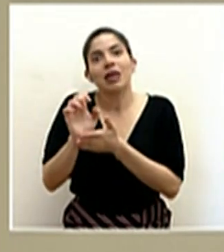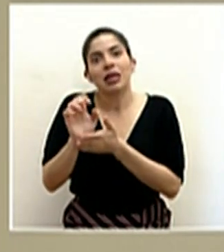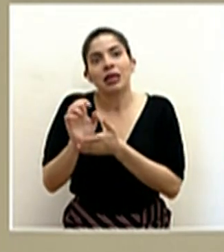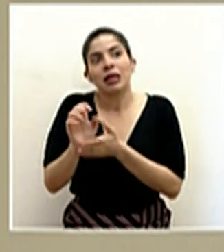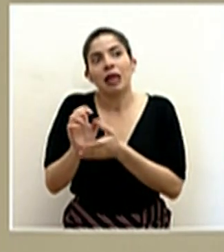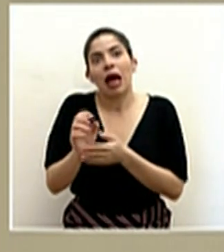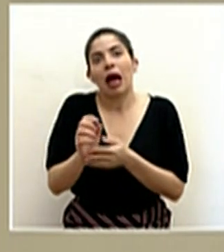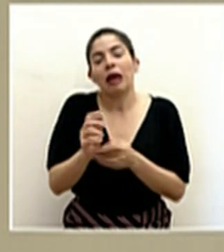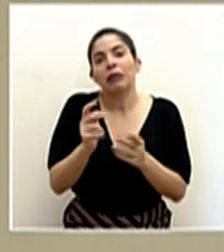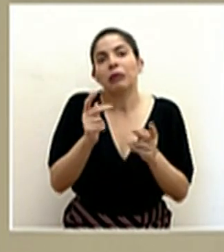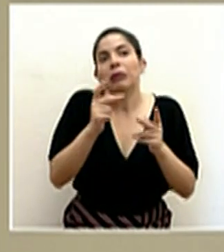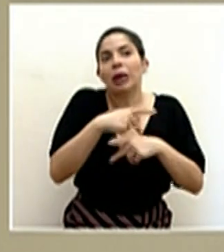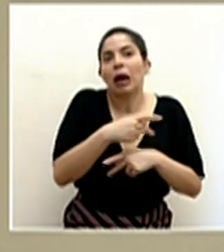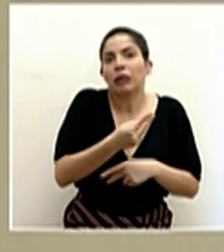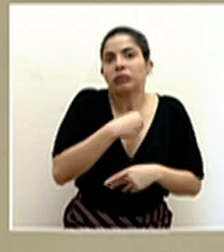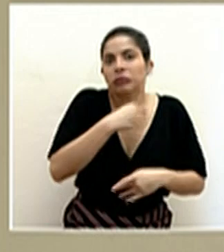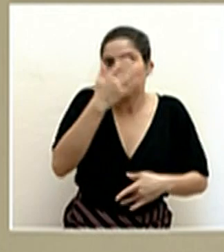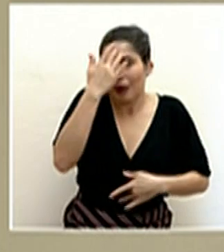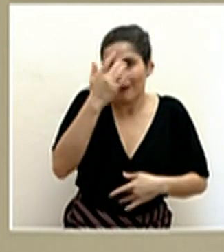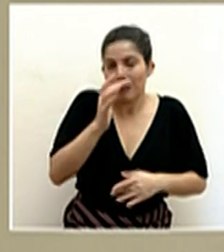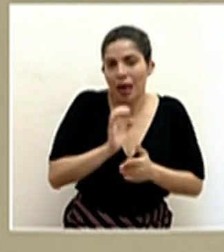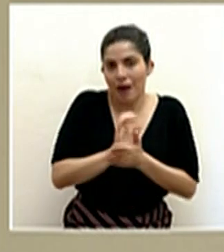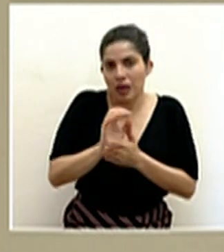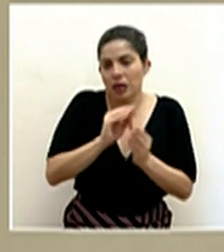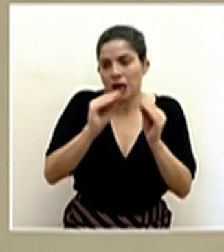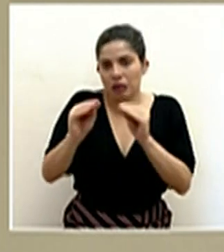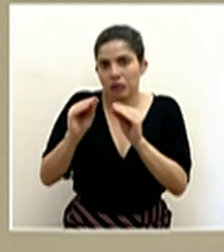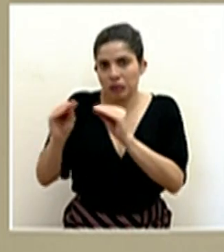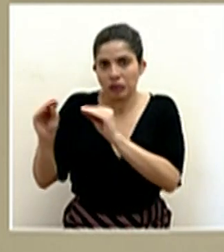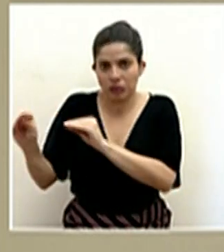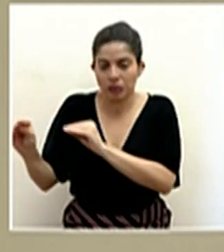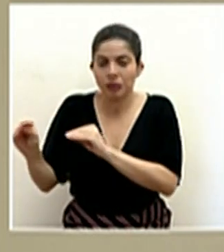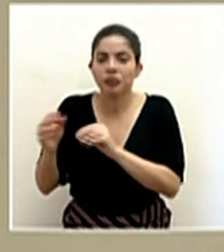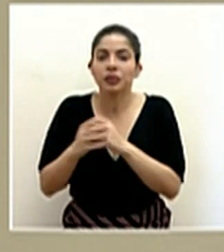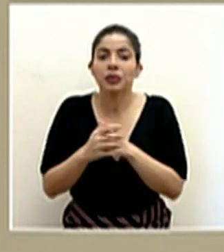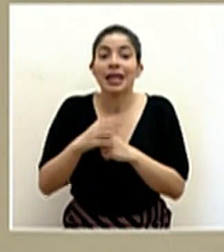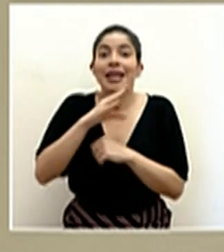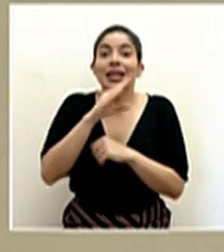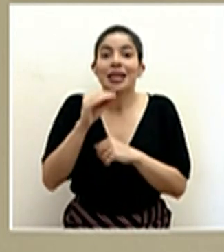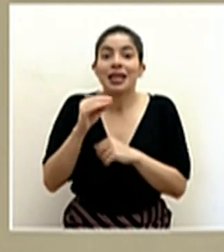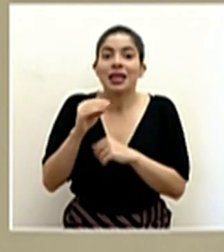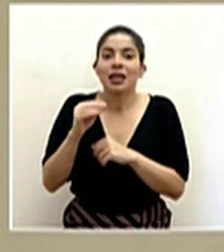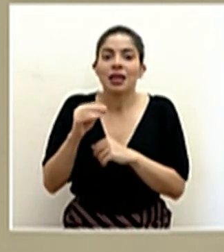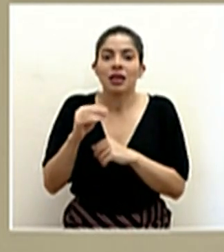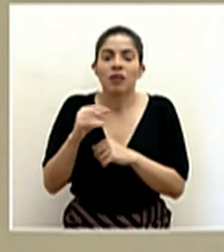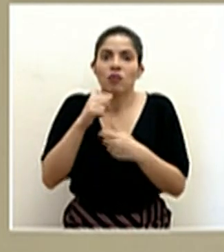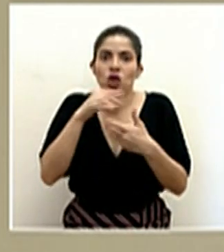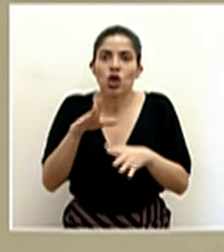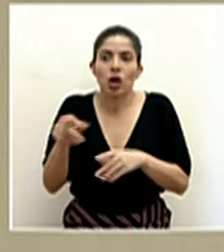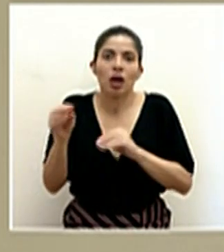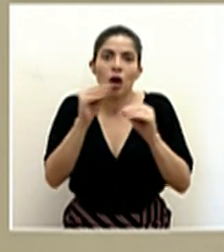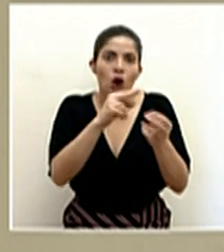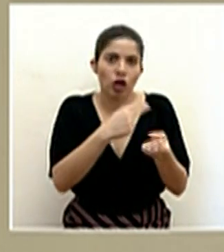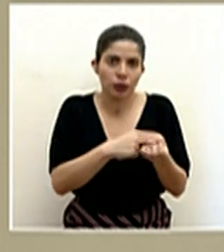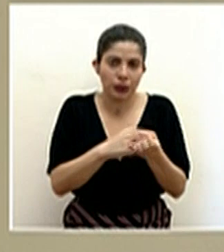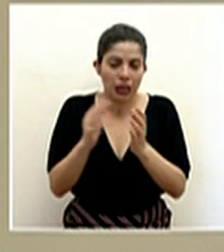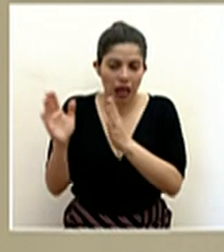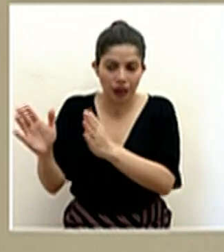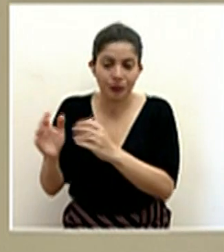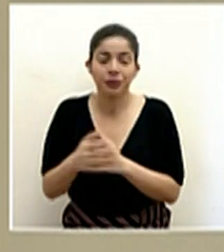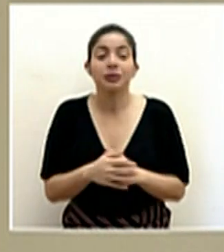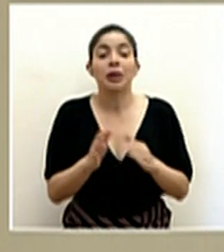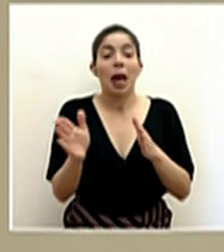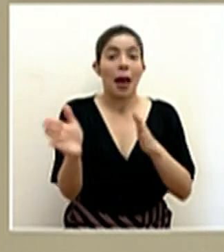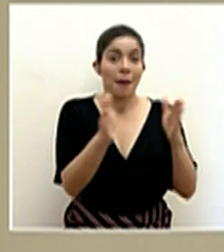más susceptibles a adquirir la enfermedad y tener que terminar en un hospital.